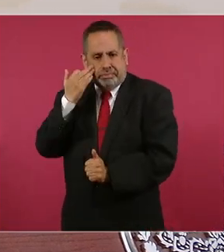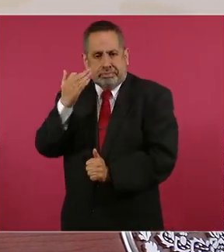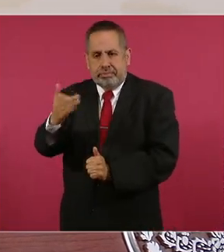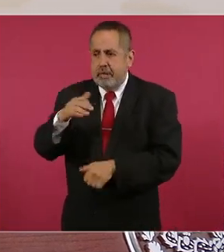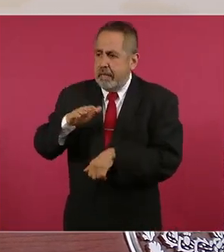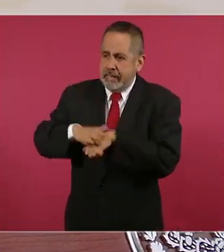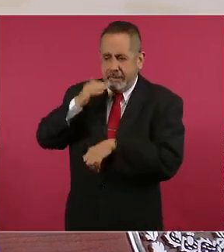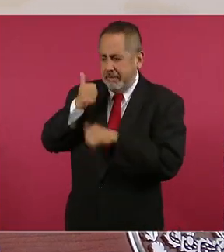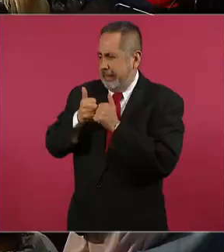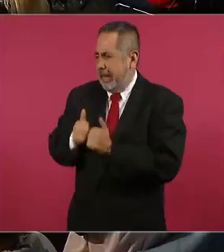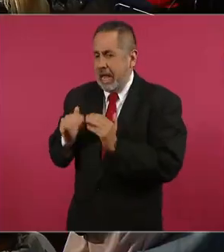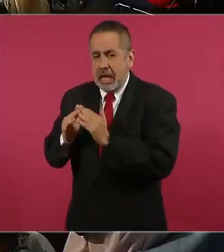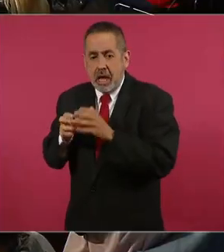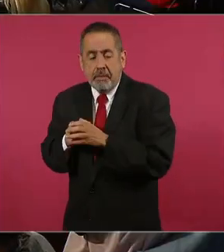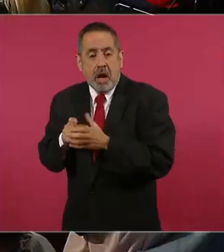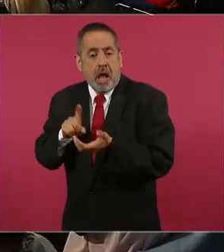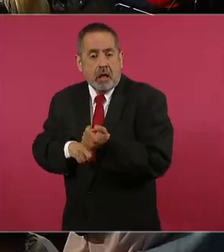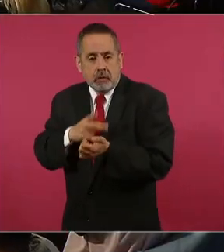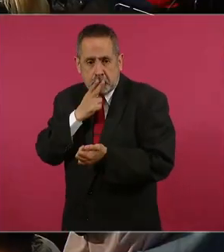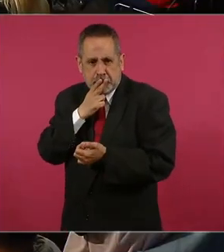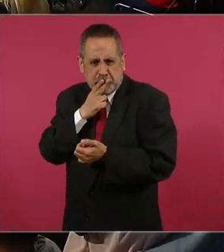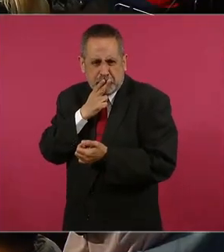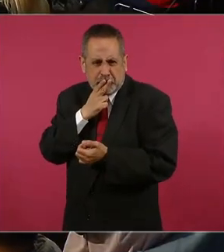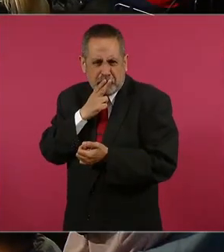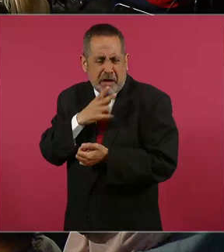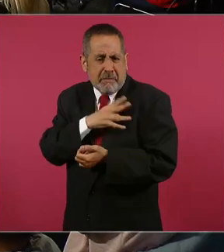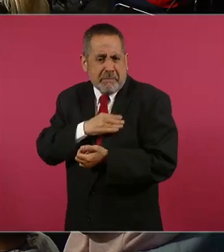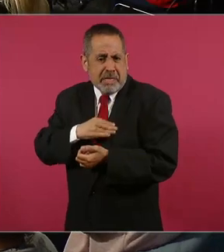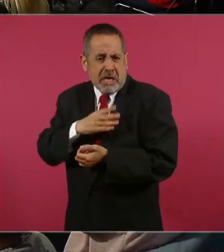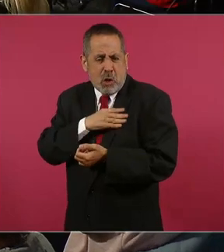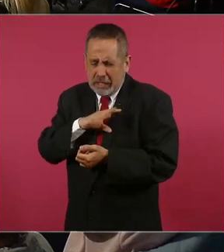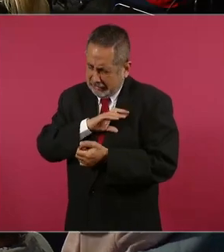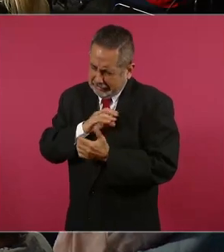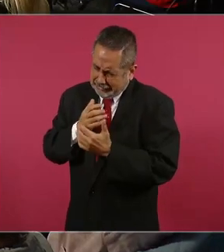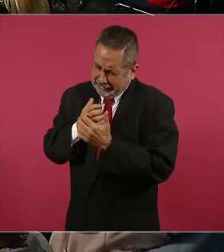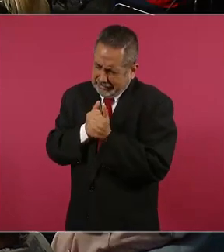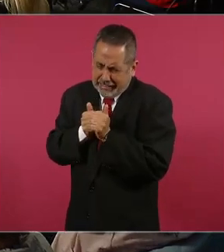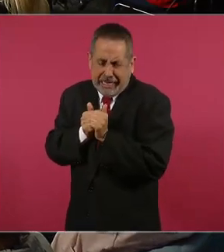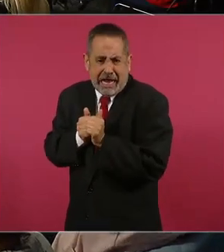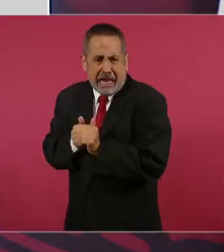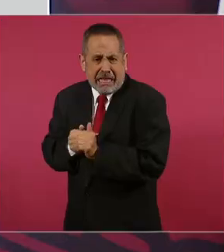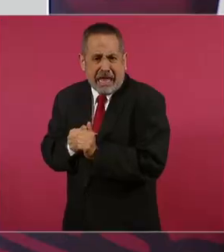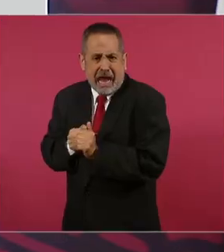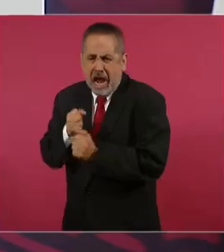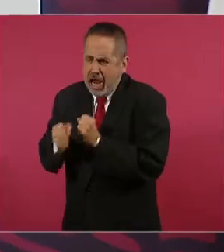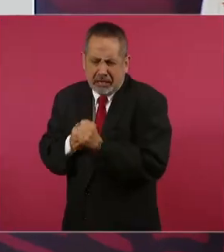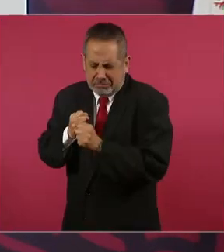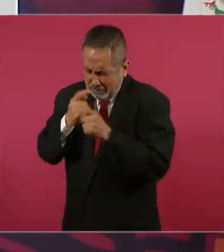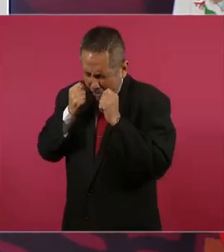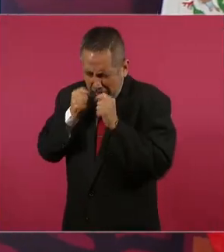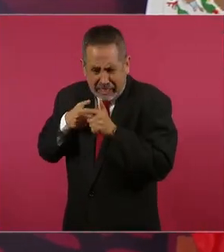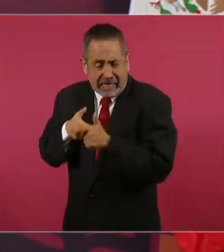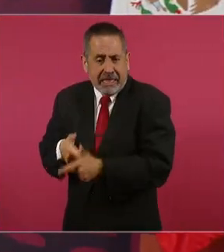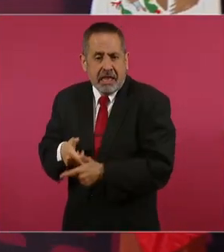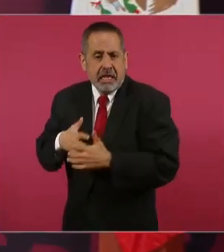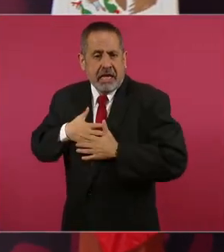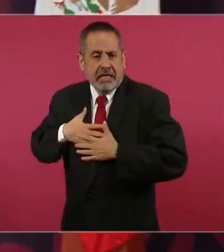más tiempo. Pero son valores que tenemos. Y que para enfrentar un problema